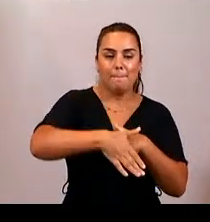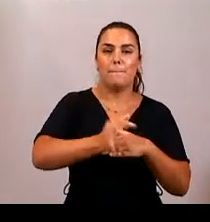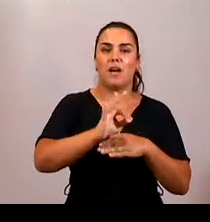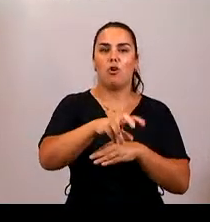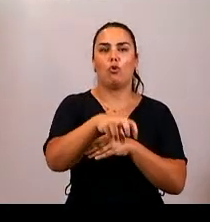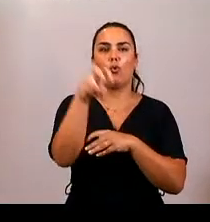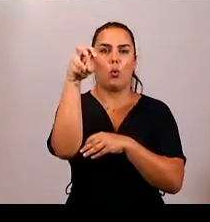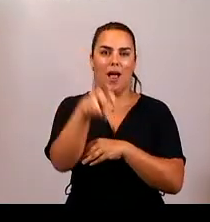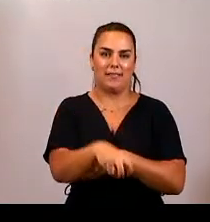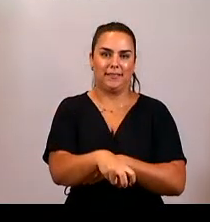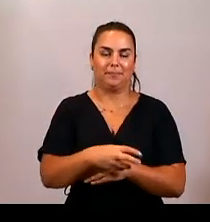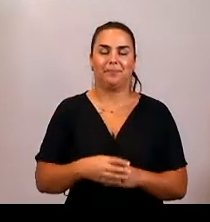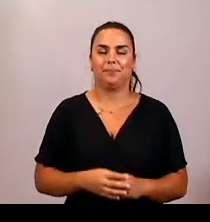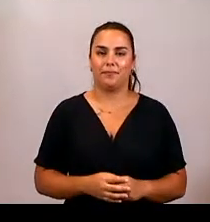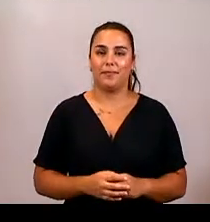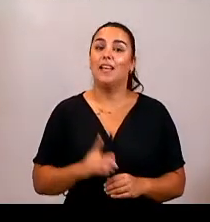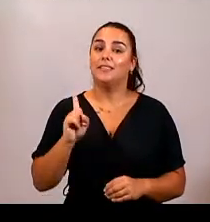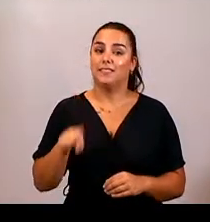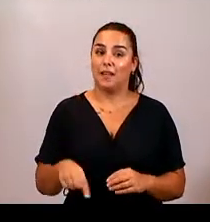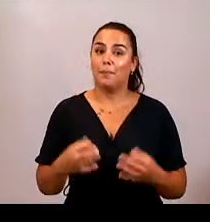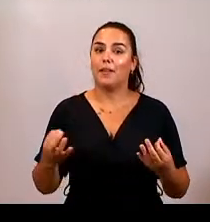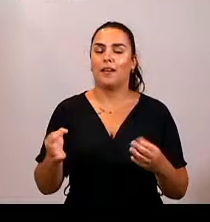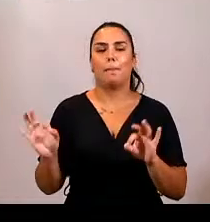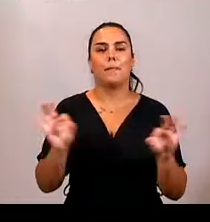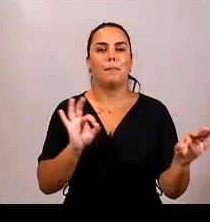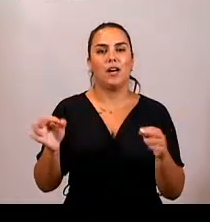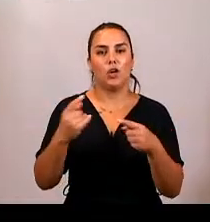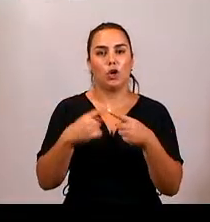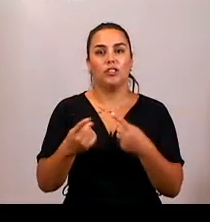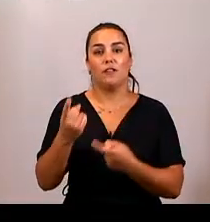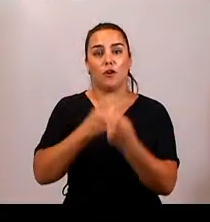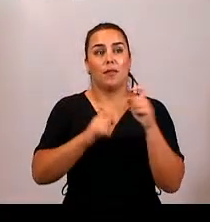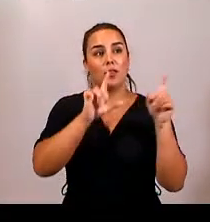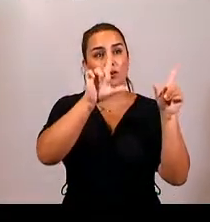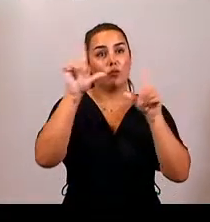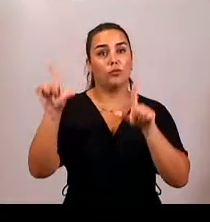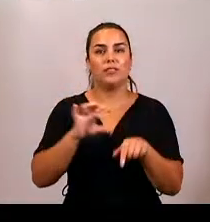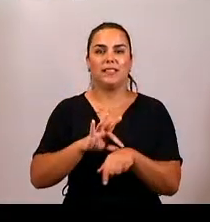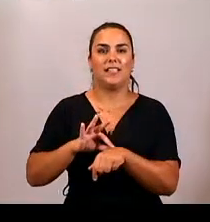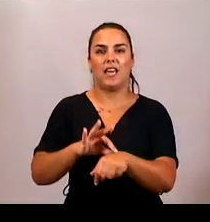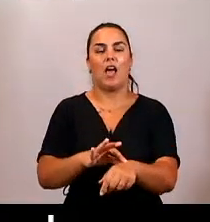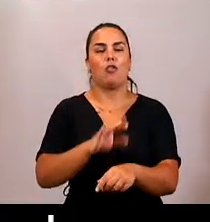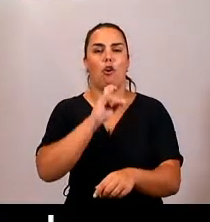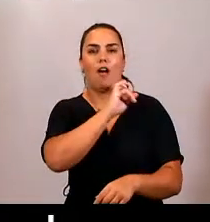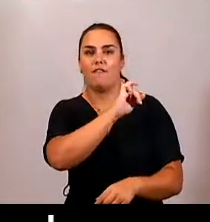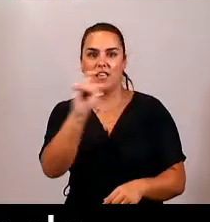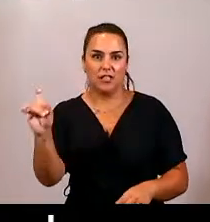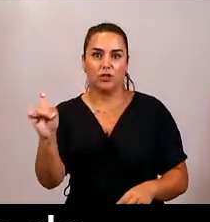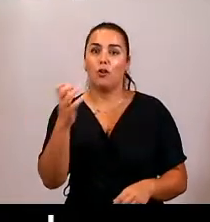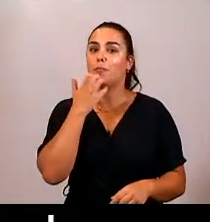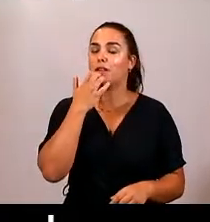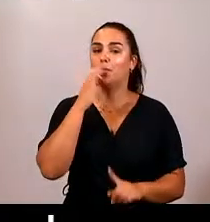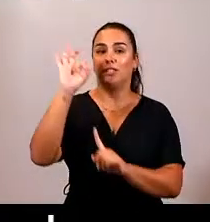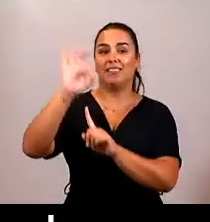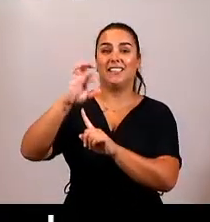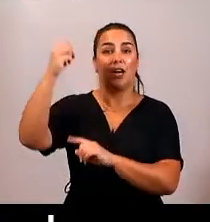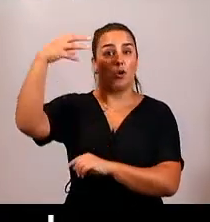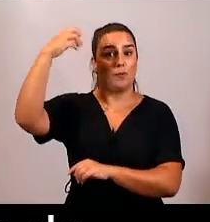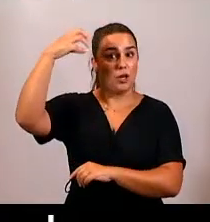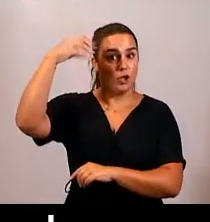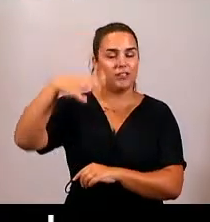grúas. Y también financiará la colocación de elementos de información, guiado o alerta, como pueden ser señales